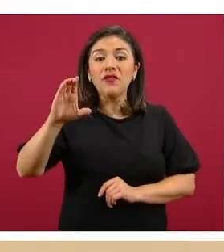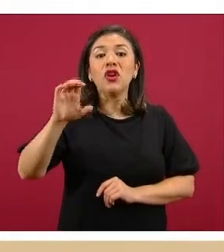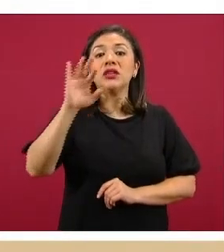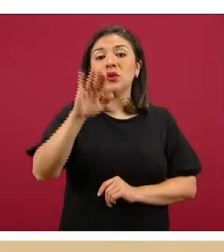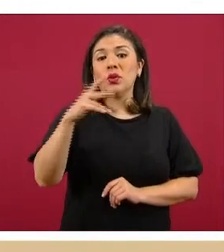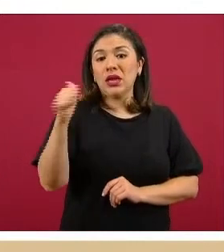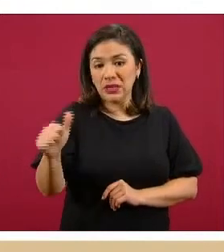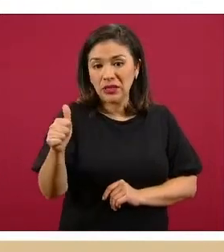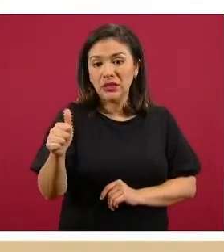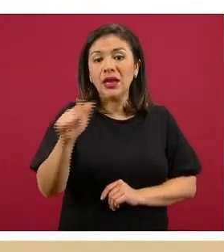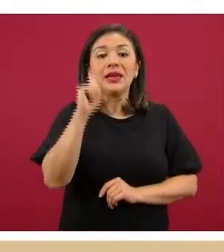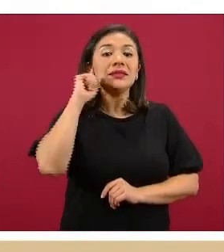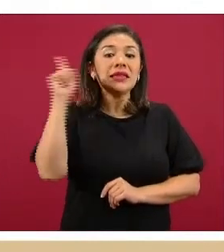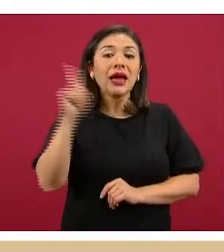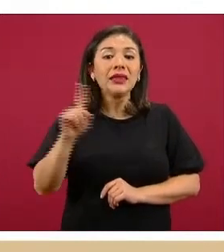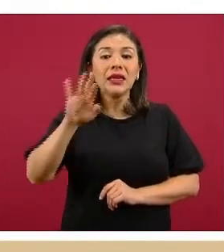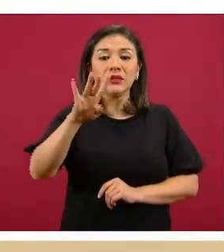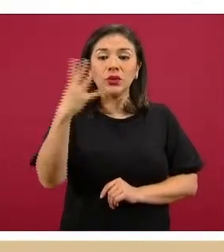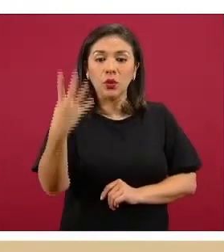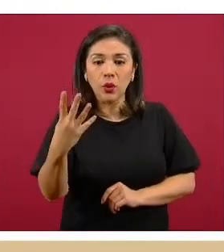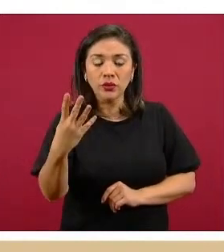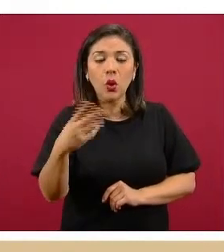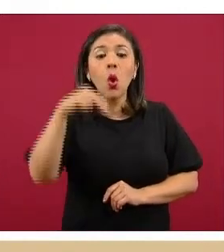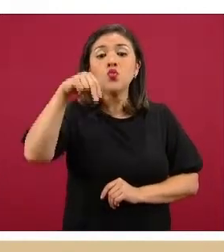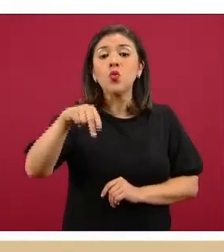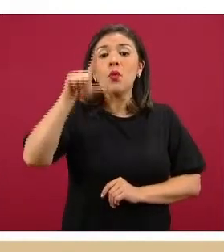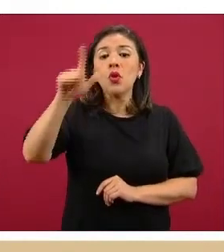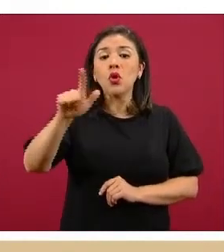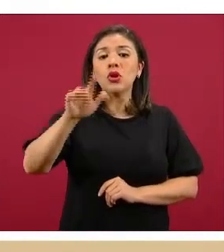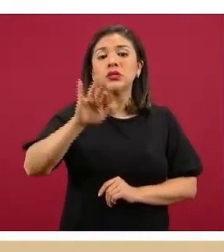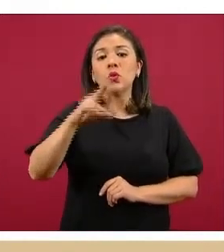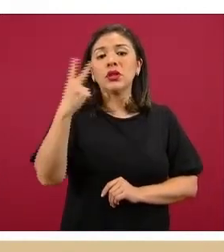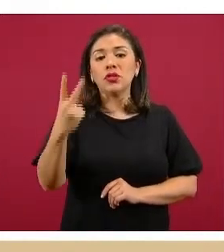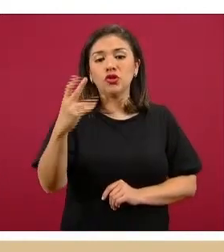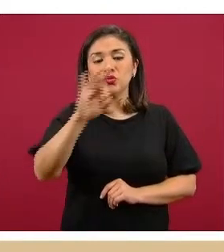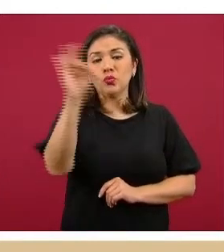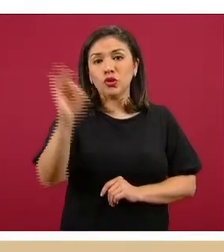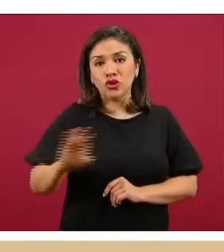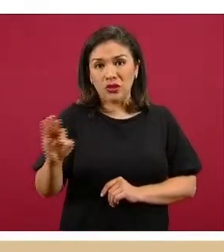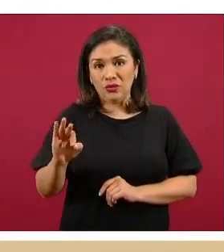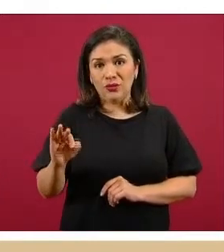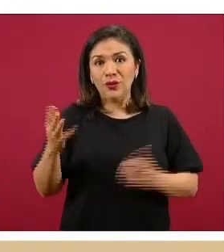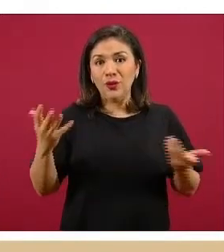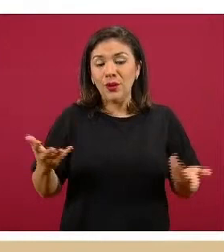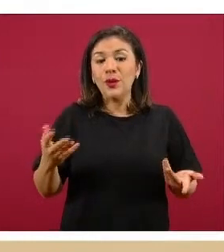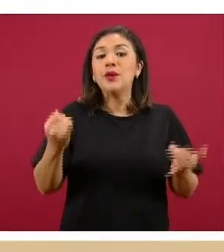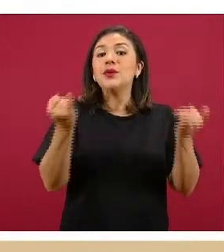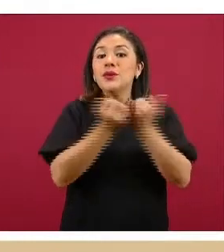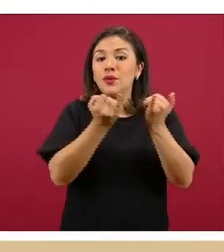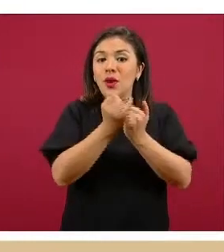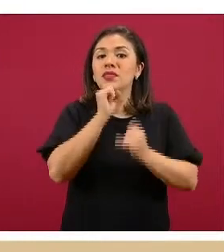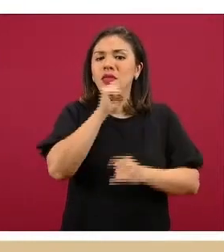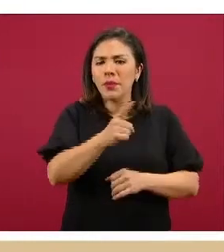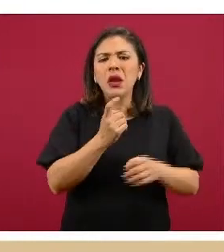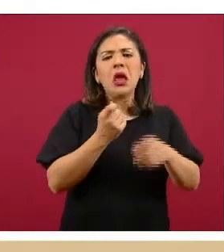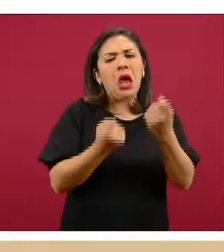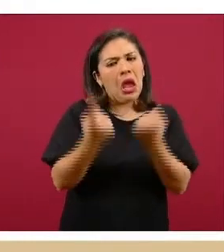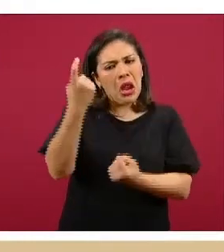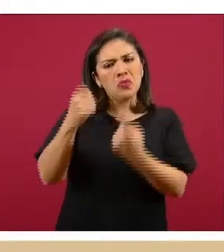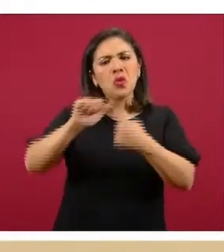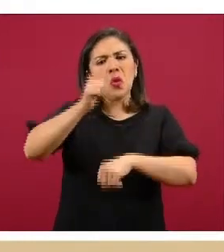con 56%, Zacatecas con 54% y Nuevo León con 52%, y también tenemos estados